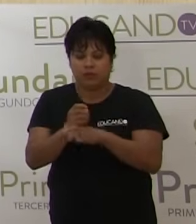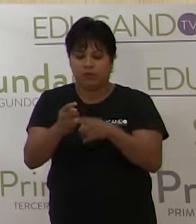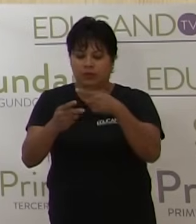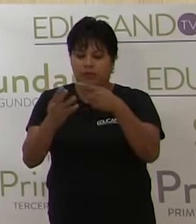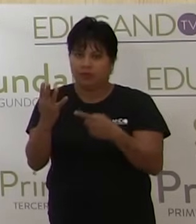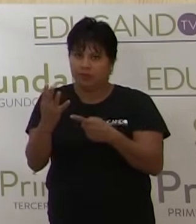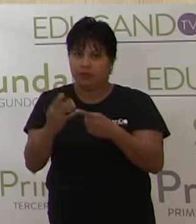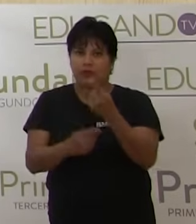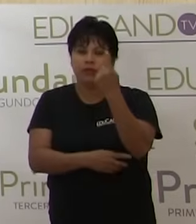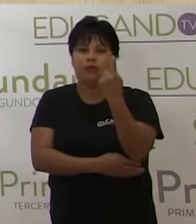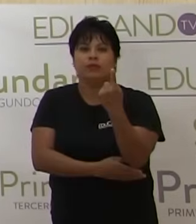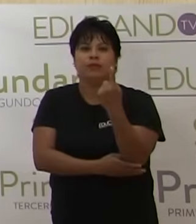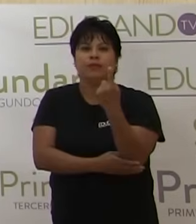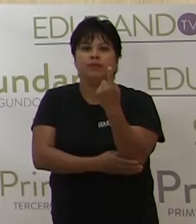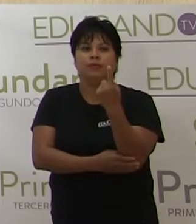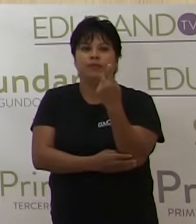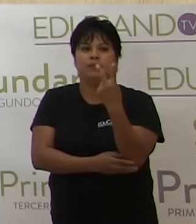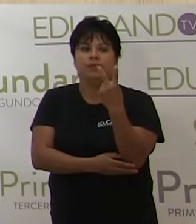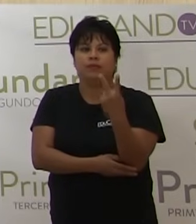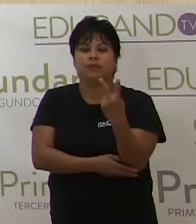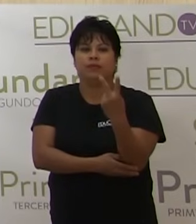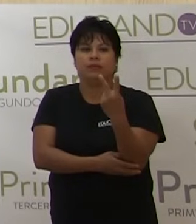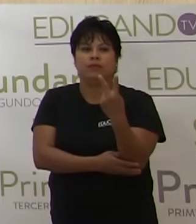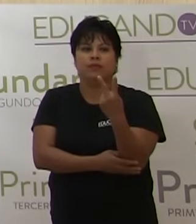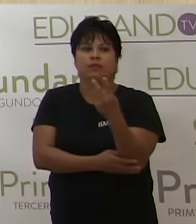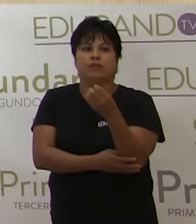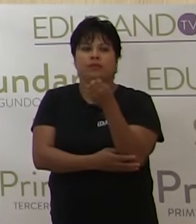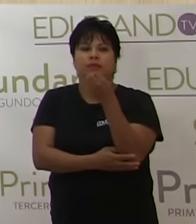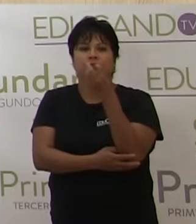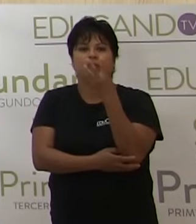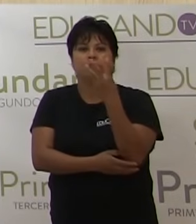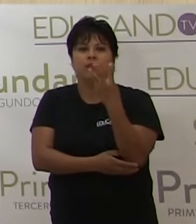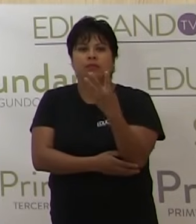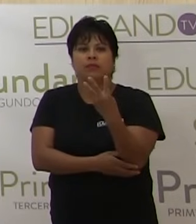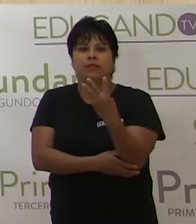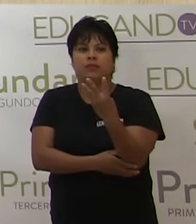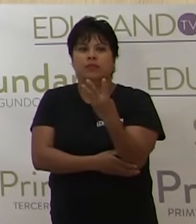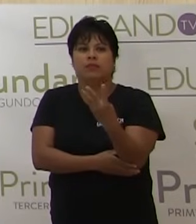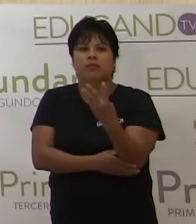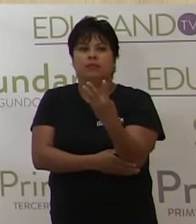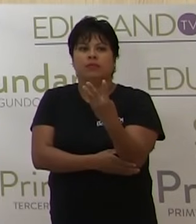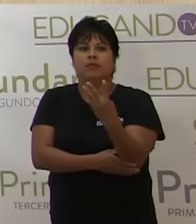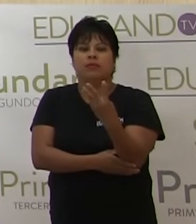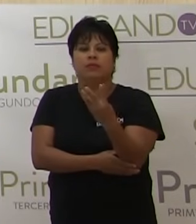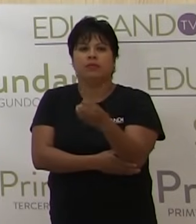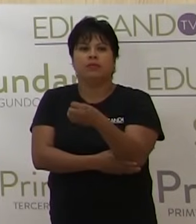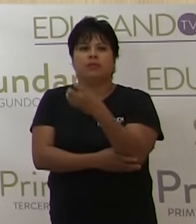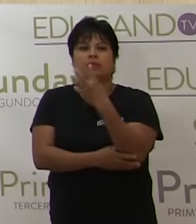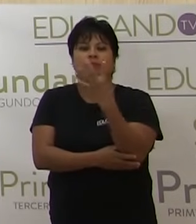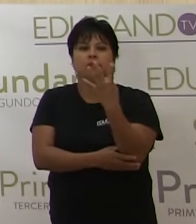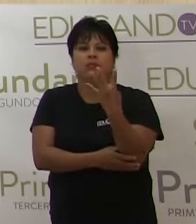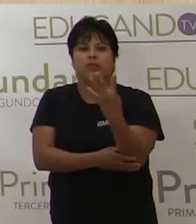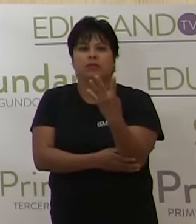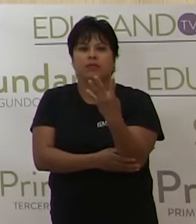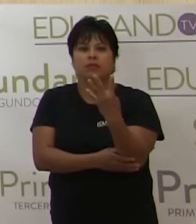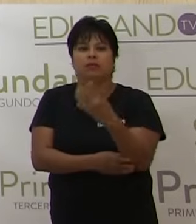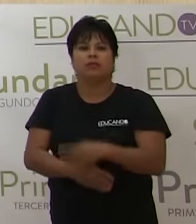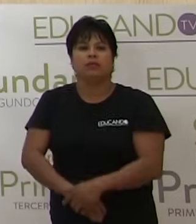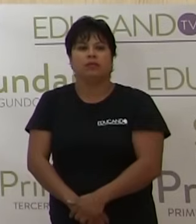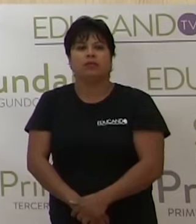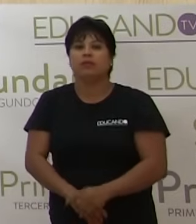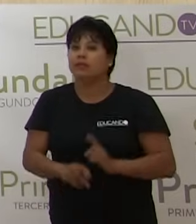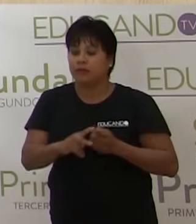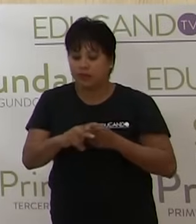ayúdame a contar uno dos 3es cuatro